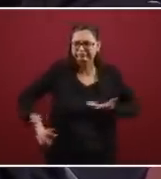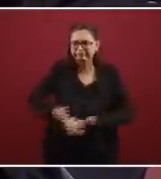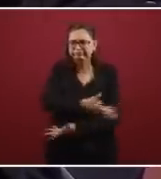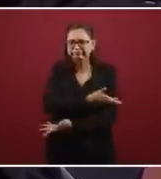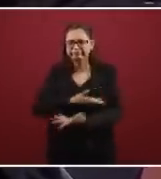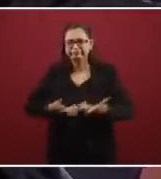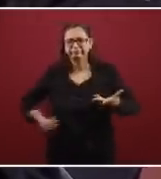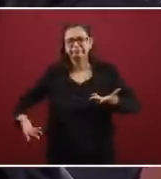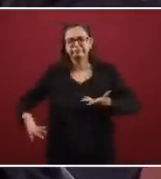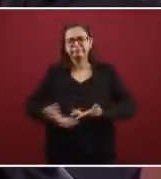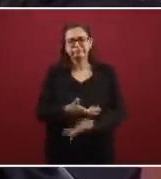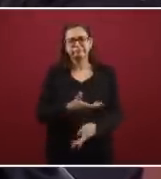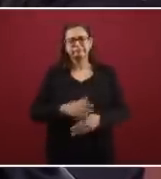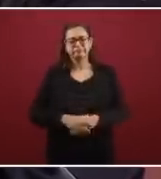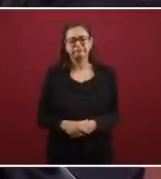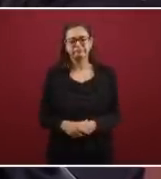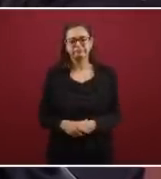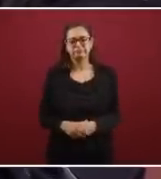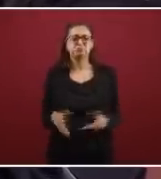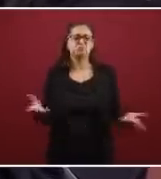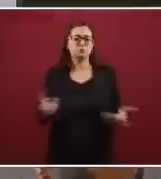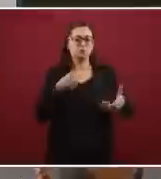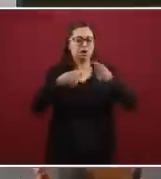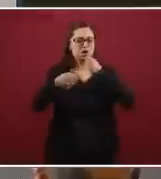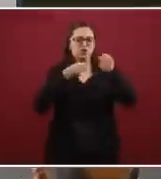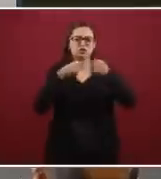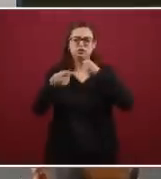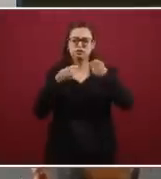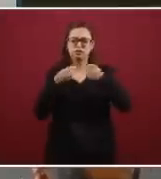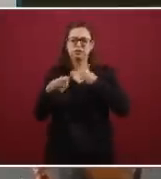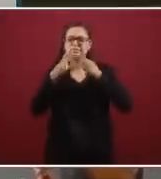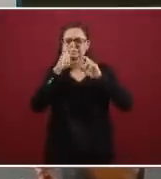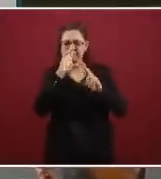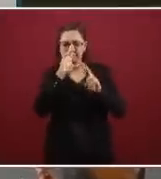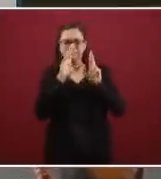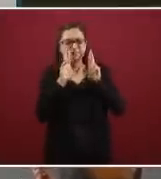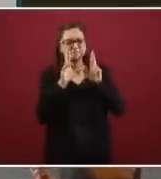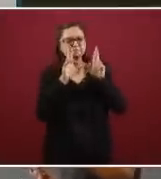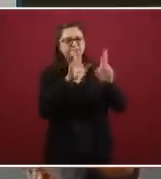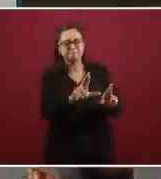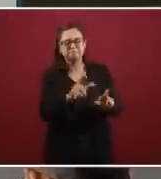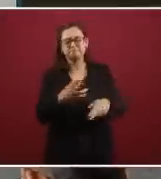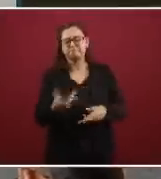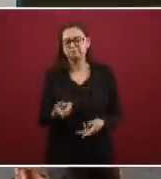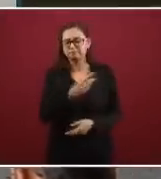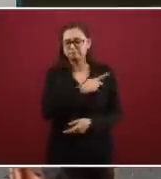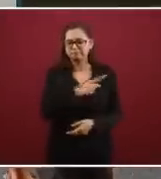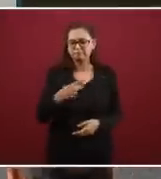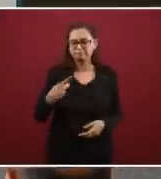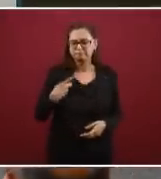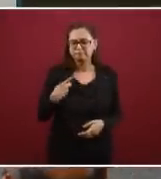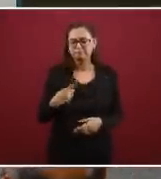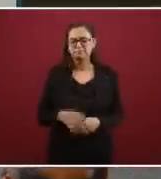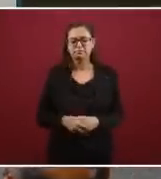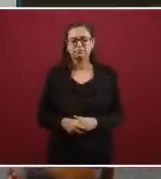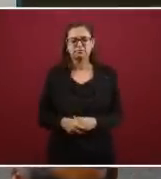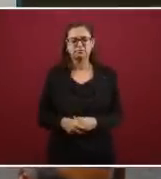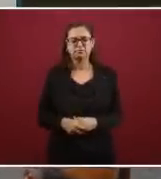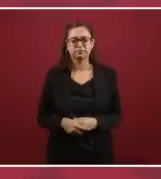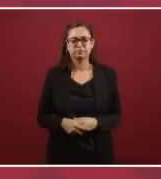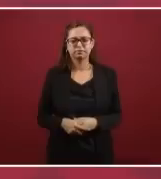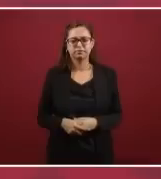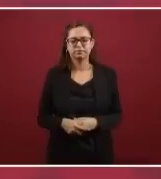y que se respete a los medios de información, que se respete a los periodistas, que incluso se puede